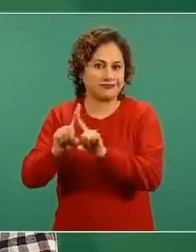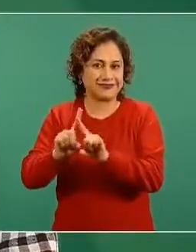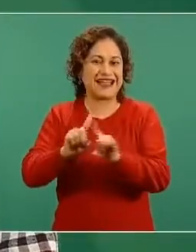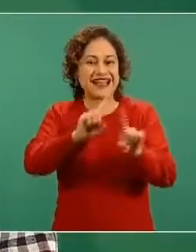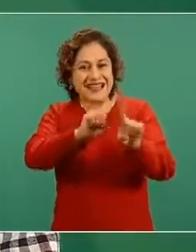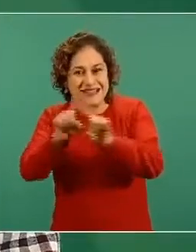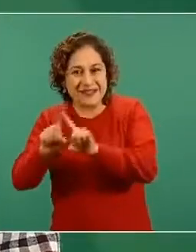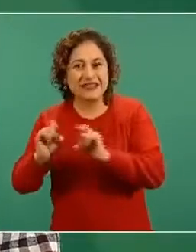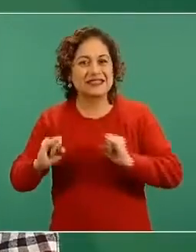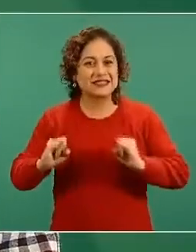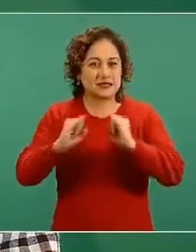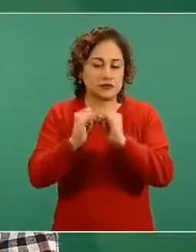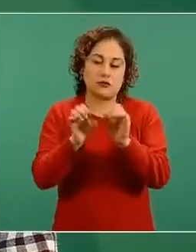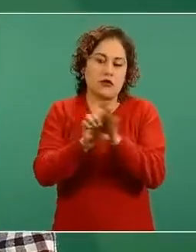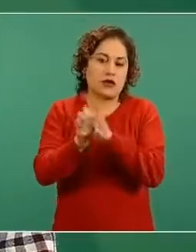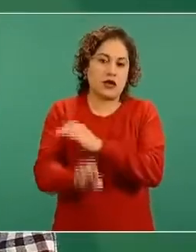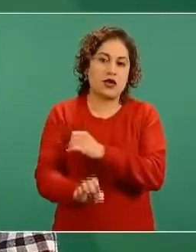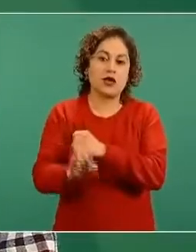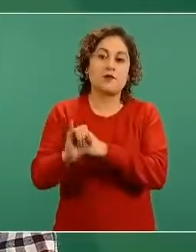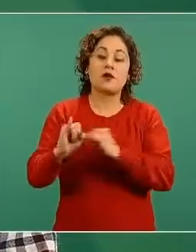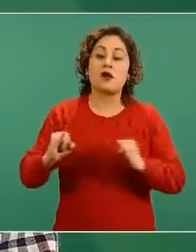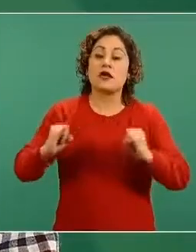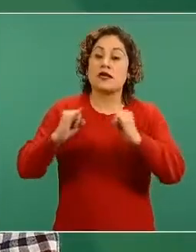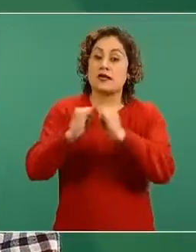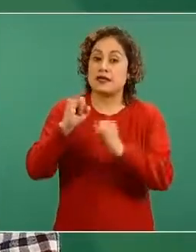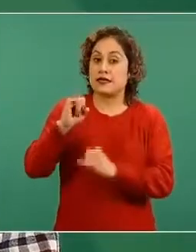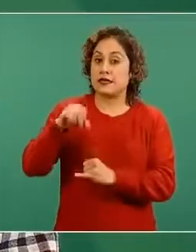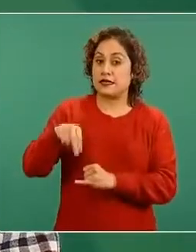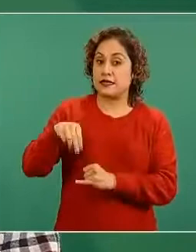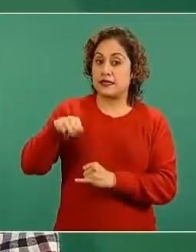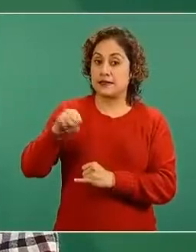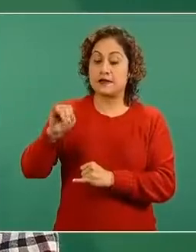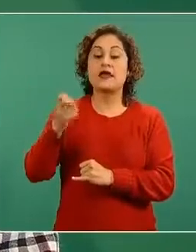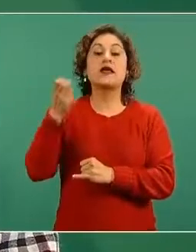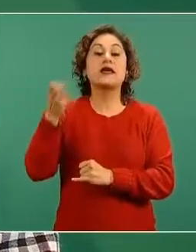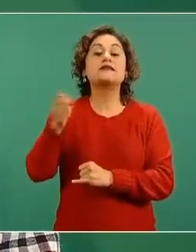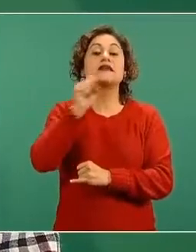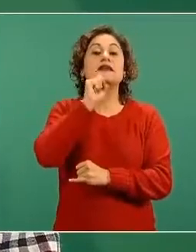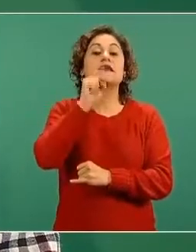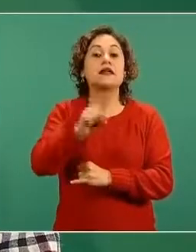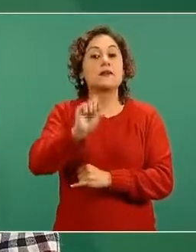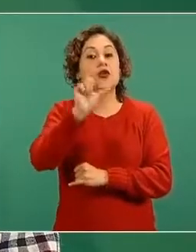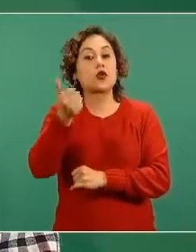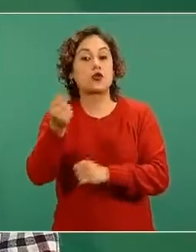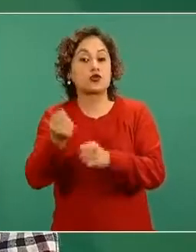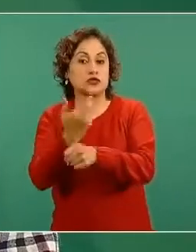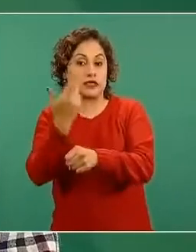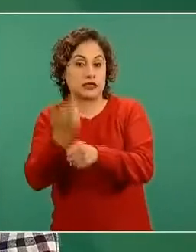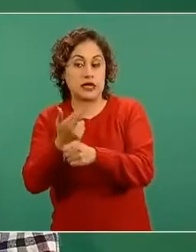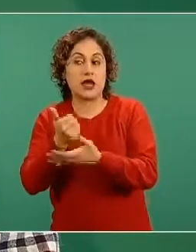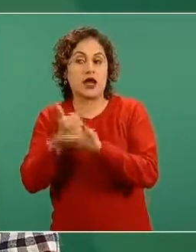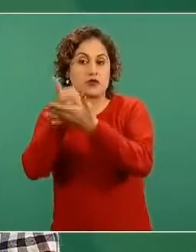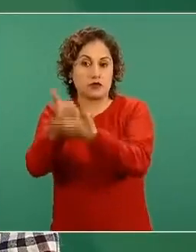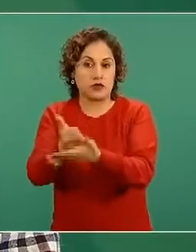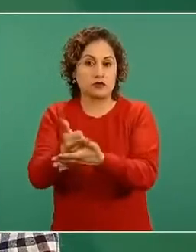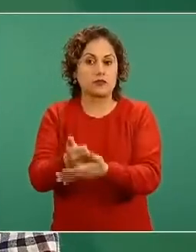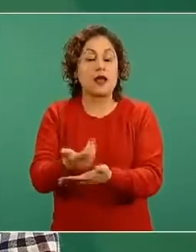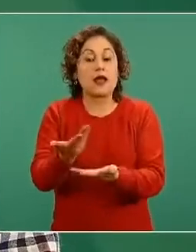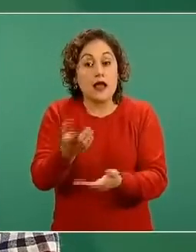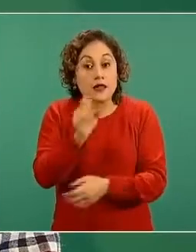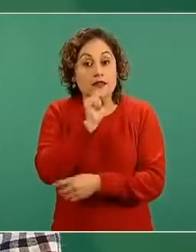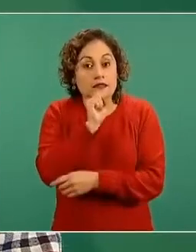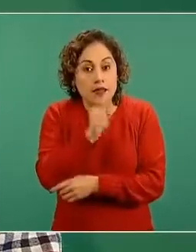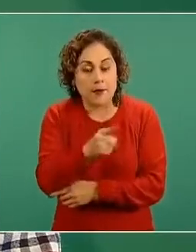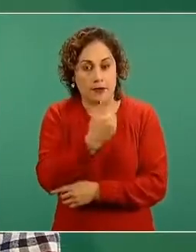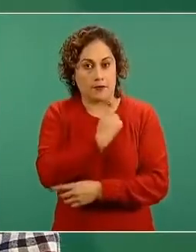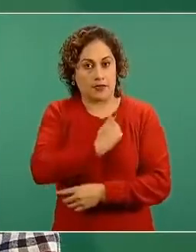Instituto Nacional de Migración, se estarán encargando de esta parte. Pero también el propio presidente consideró